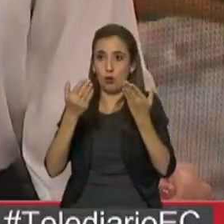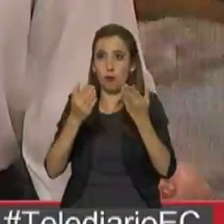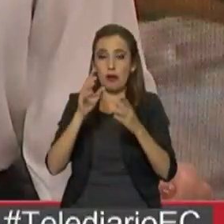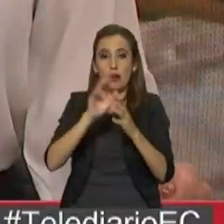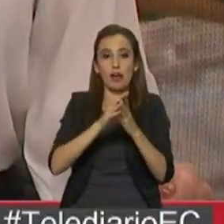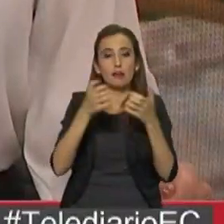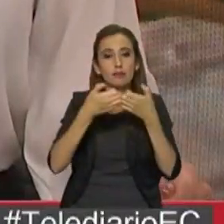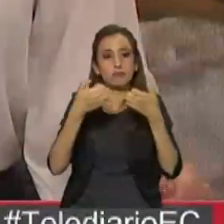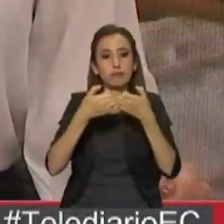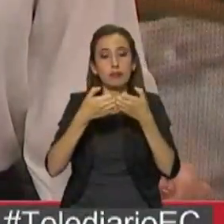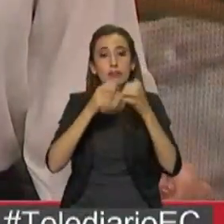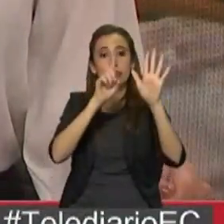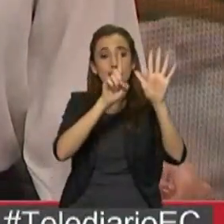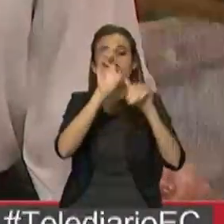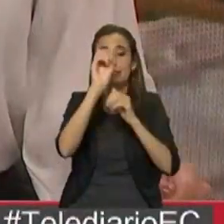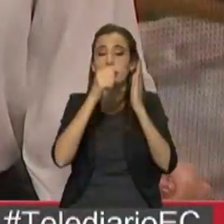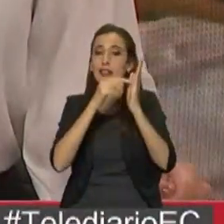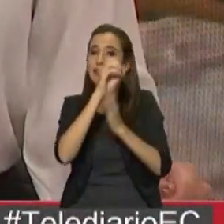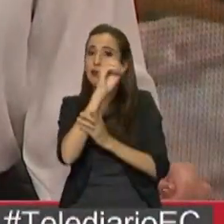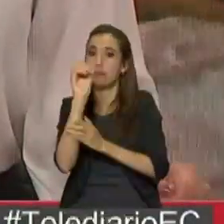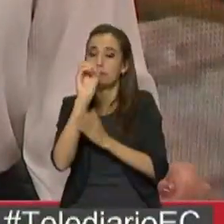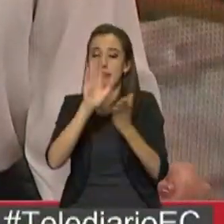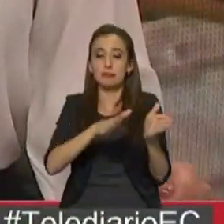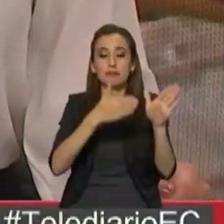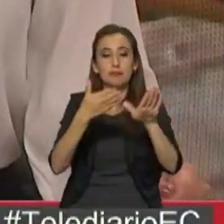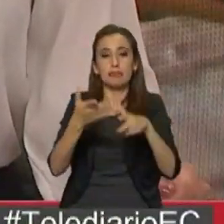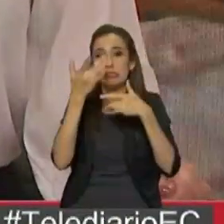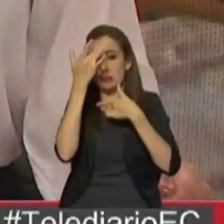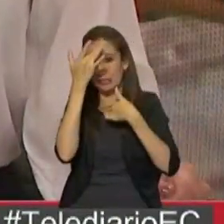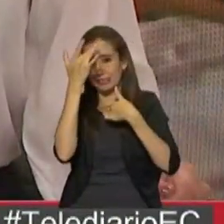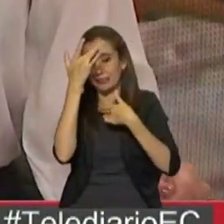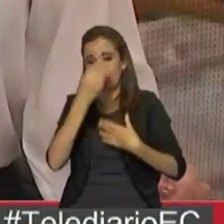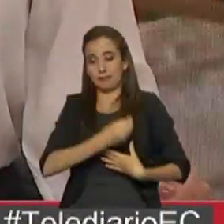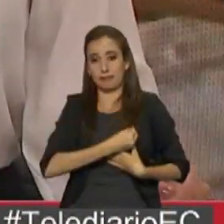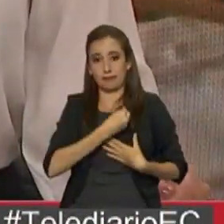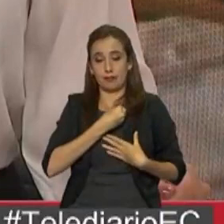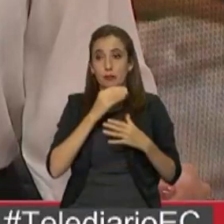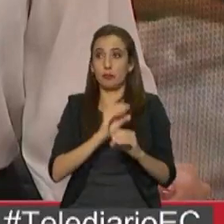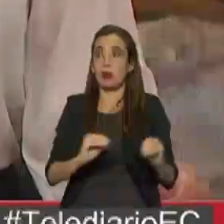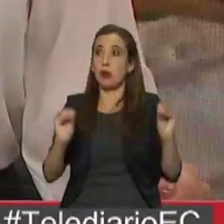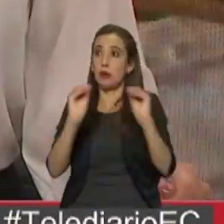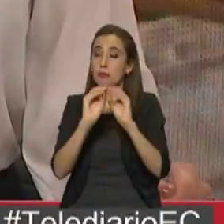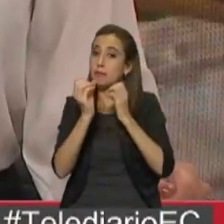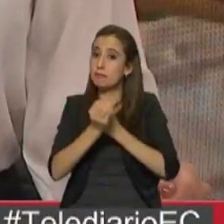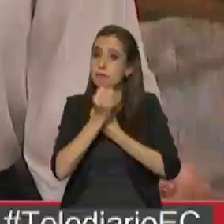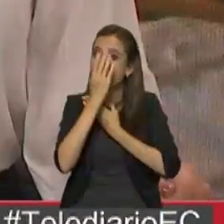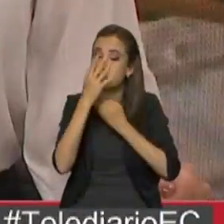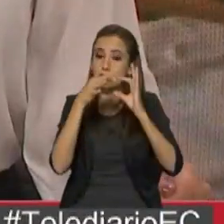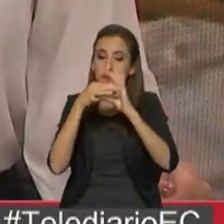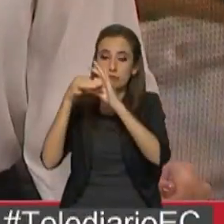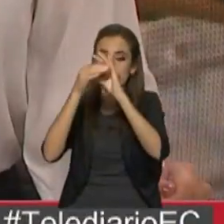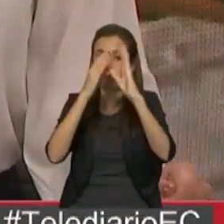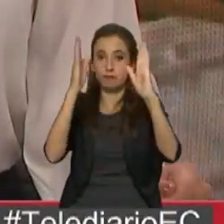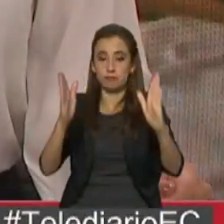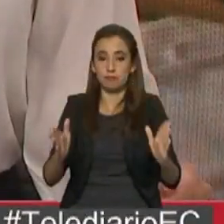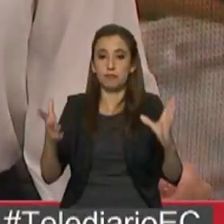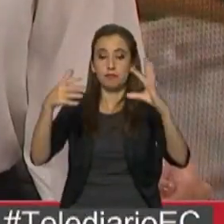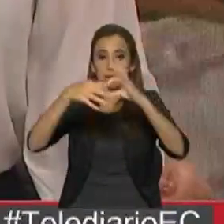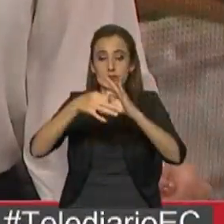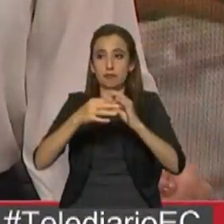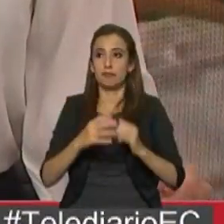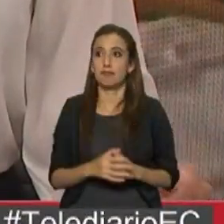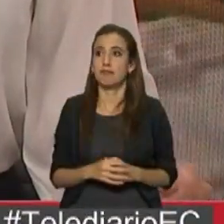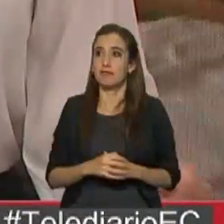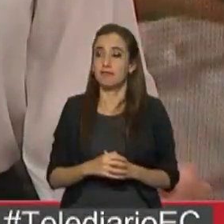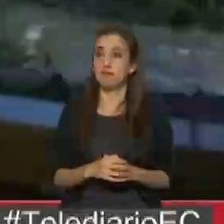mes de julio cerca de 60.000 personas a causa del coronavirus más detalles de lo que ocurre en este país con un informe de nuestra cadena aliada voz de